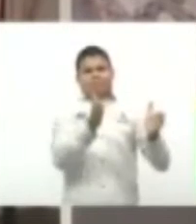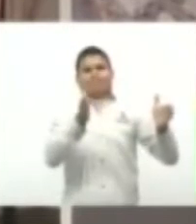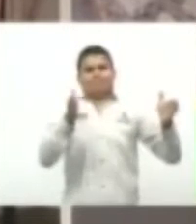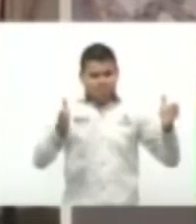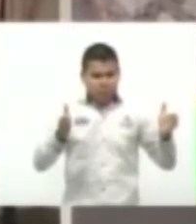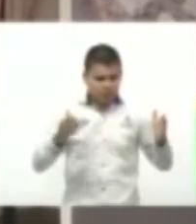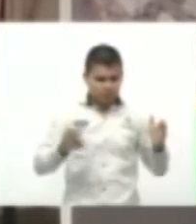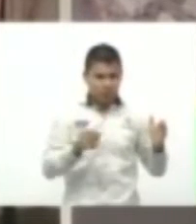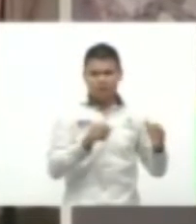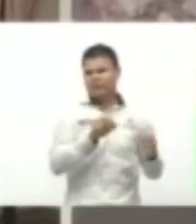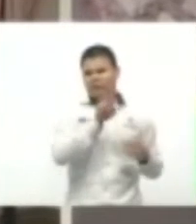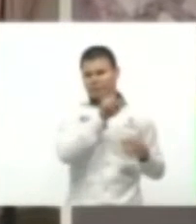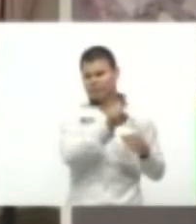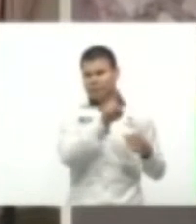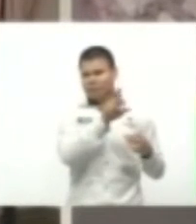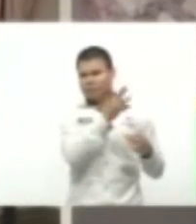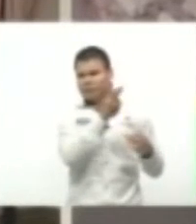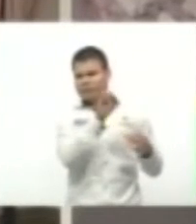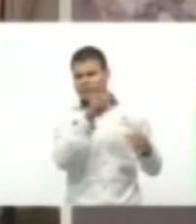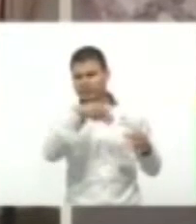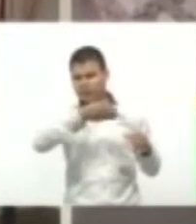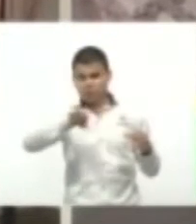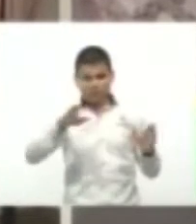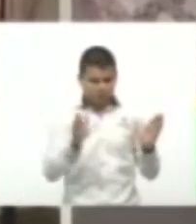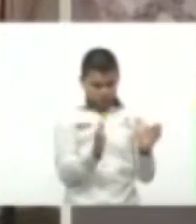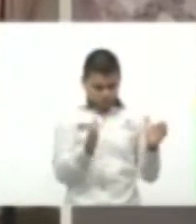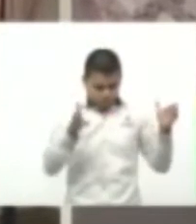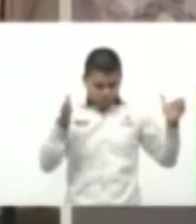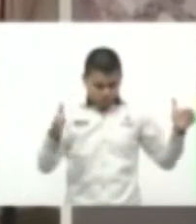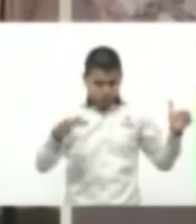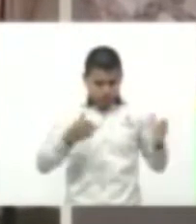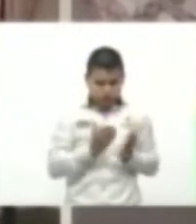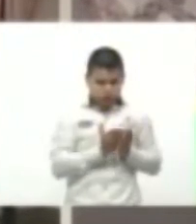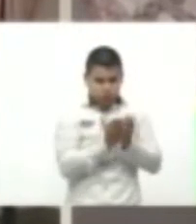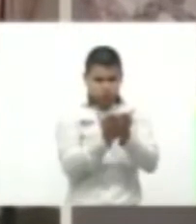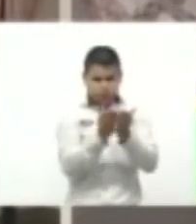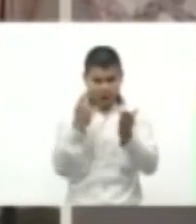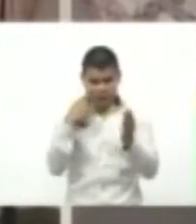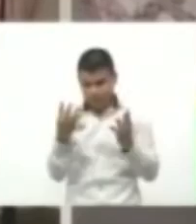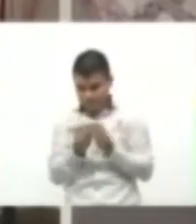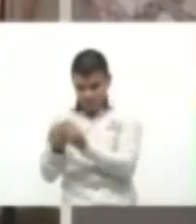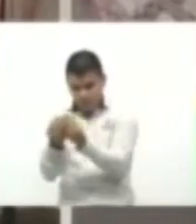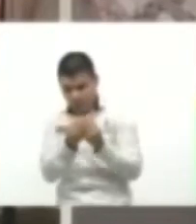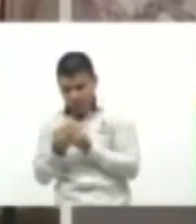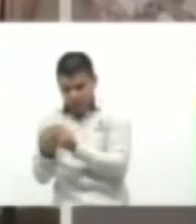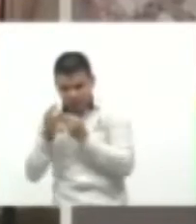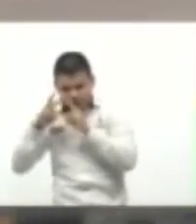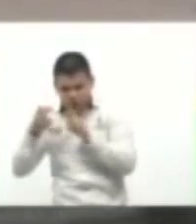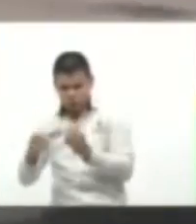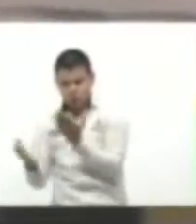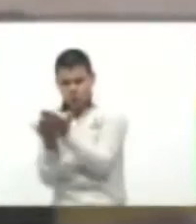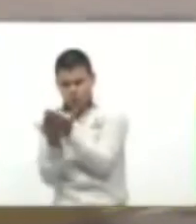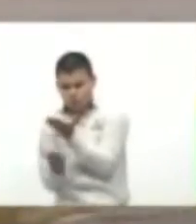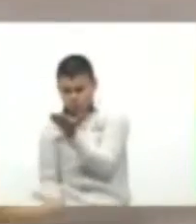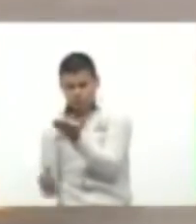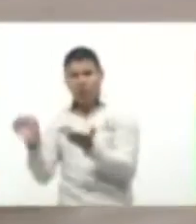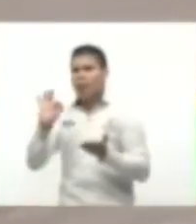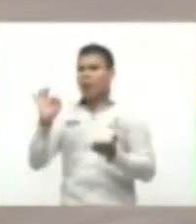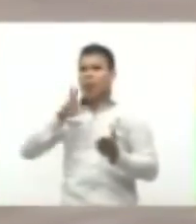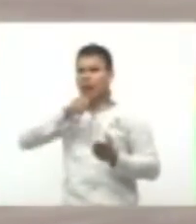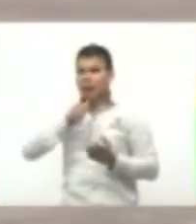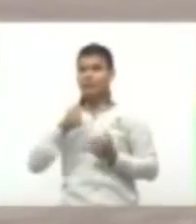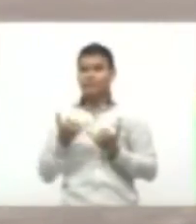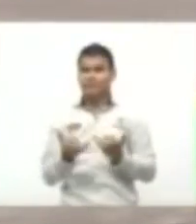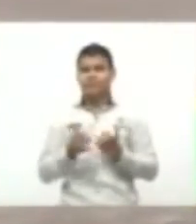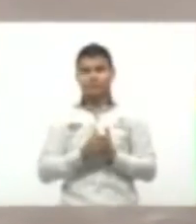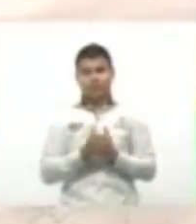a 300 metros, ninguna de esas obras están contempladas o ninguna, ni siquiera el estudio de prefactibilidad está contemplado en la parte del contrato. Por su parte indicó que es